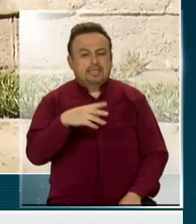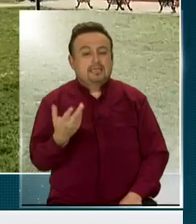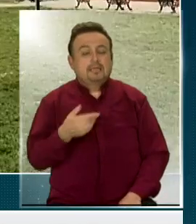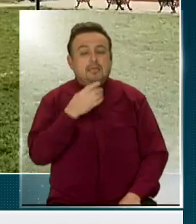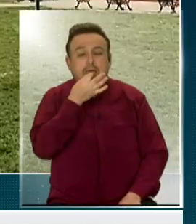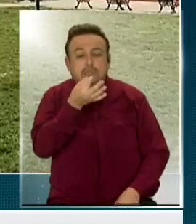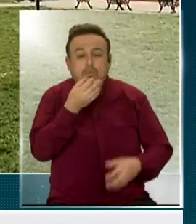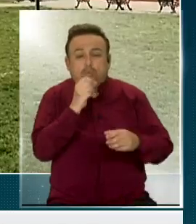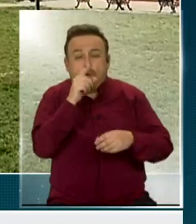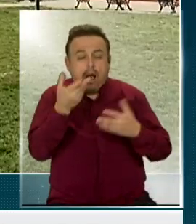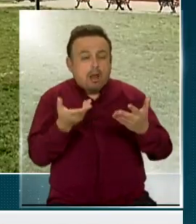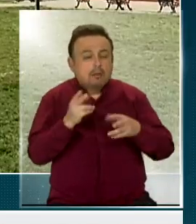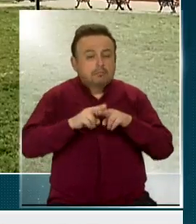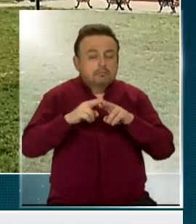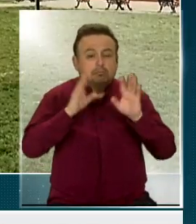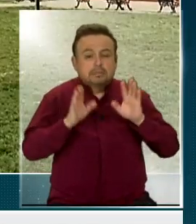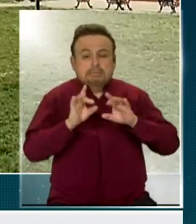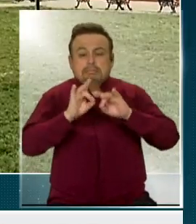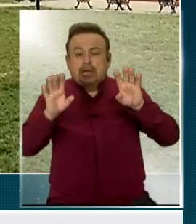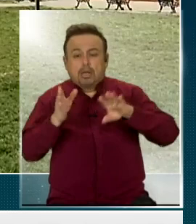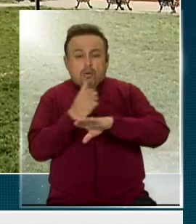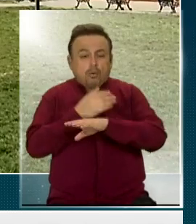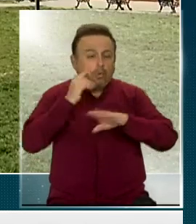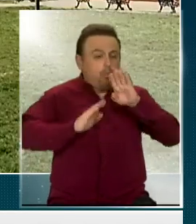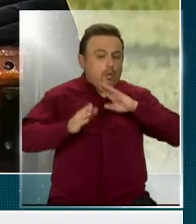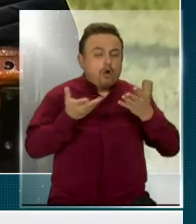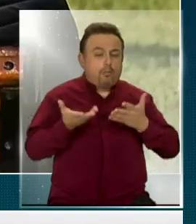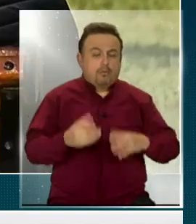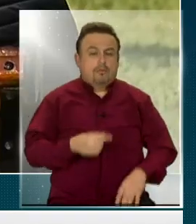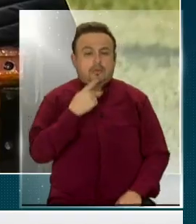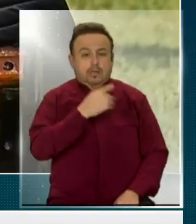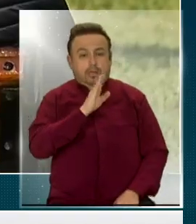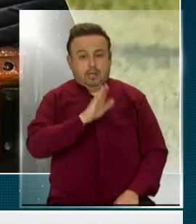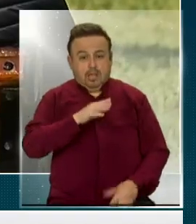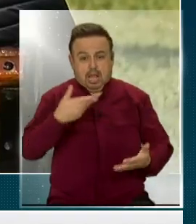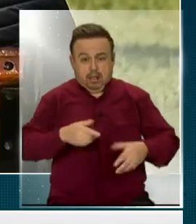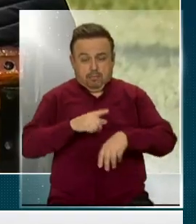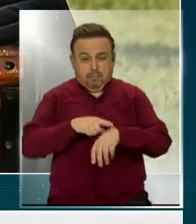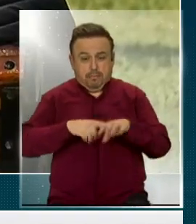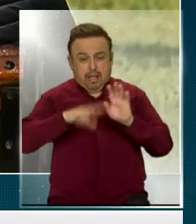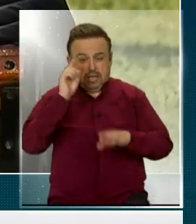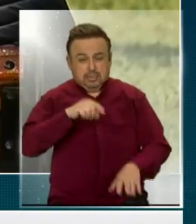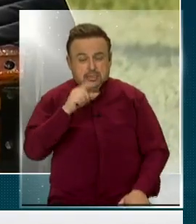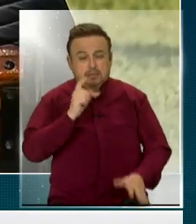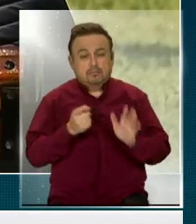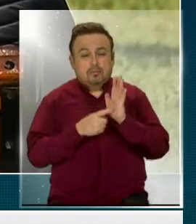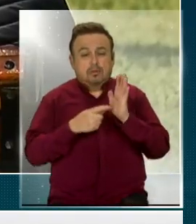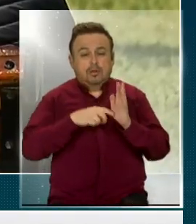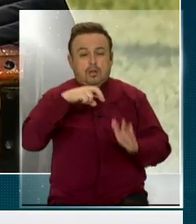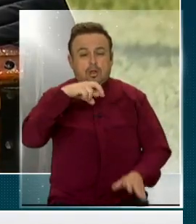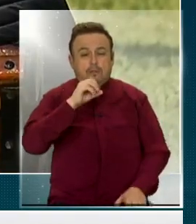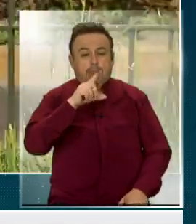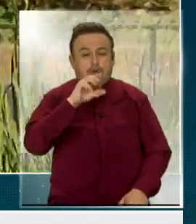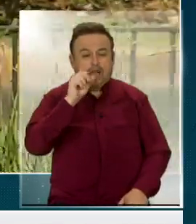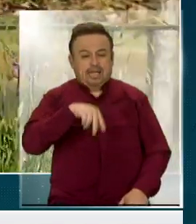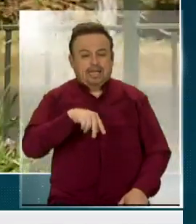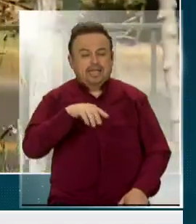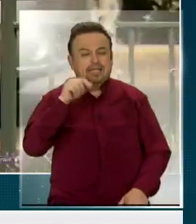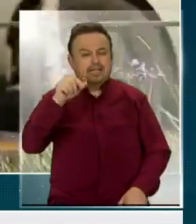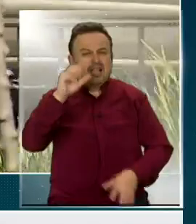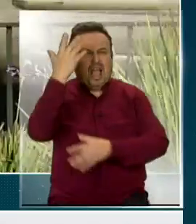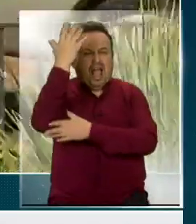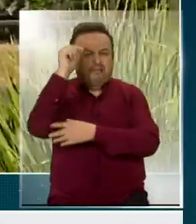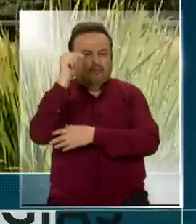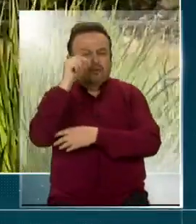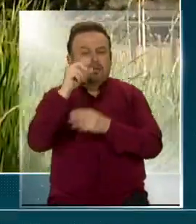las recomendaciones, ¿cómo a lo mejor prevenir, cuidarnos de ellas? Sí, a ver, en este momento lo que predomina son los polen de plátano oriental. Están bastante